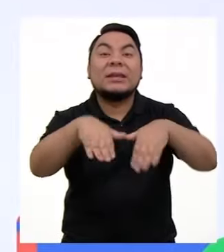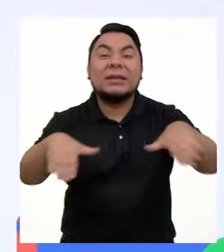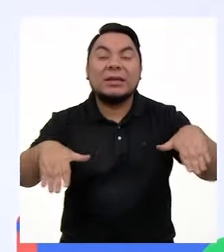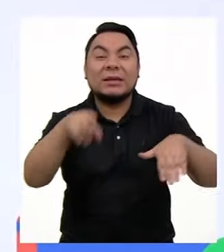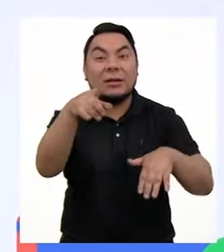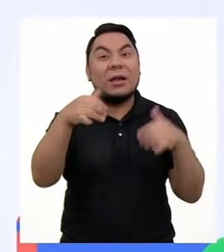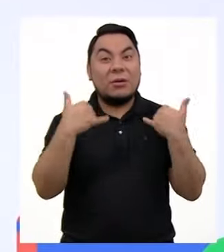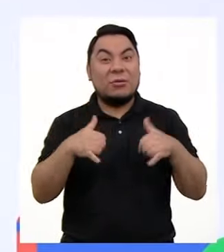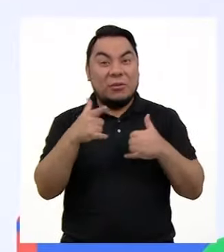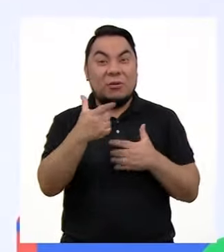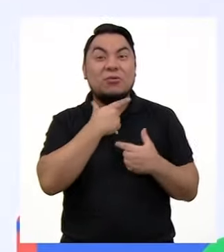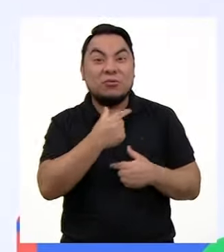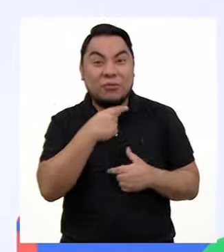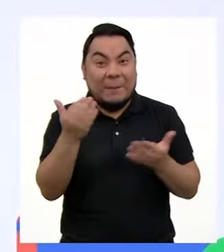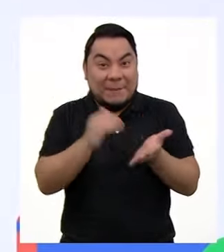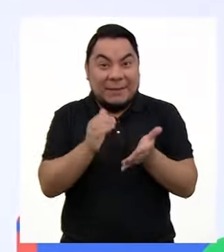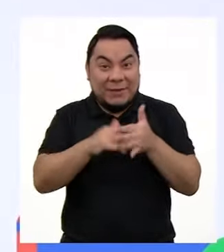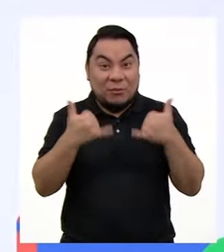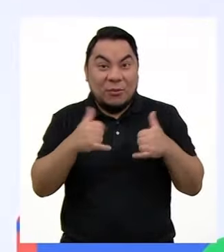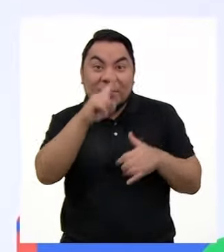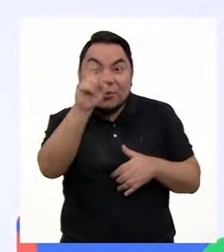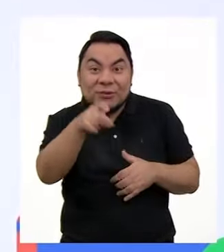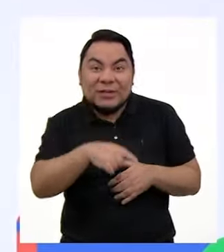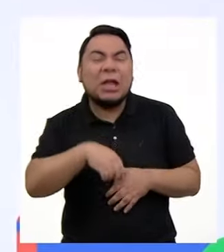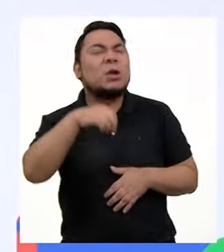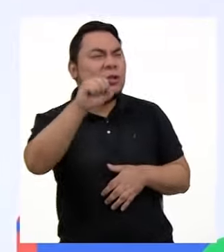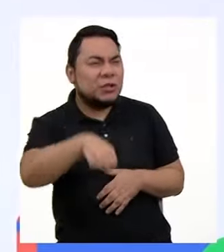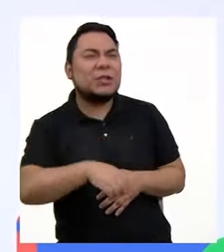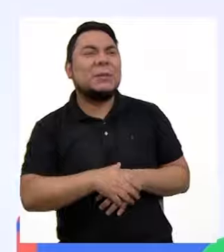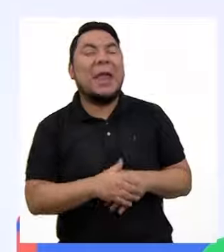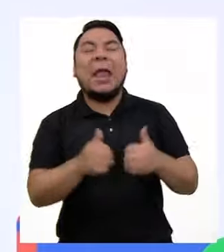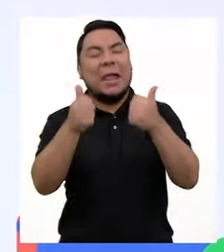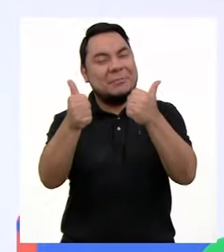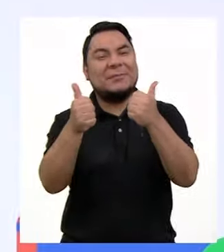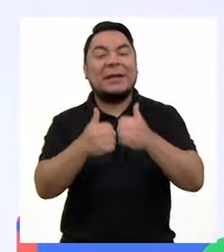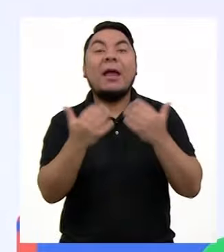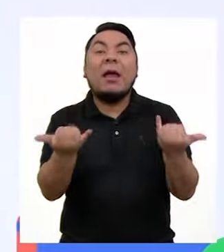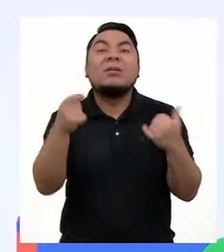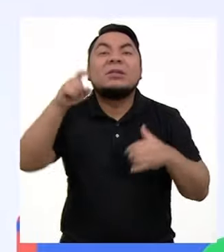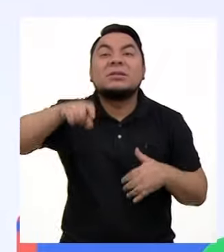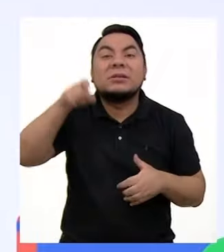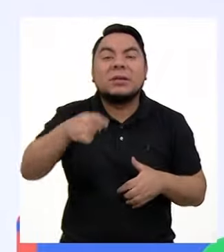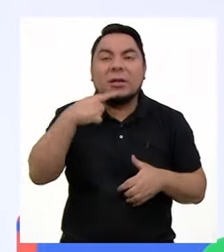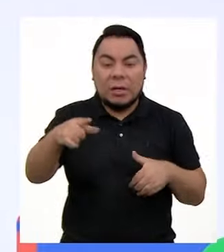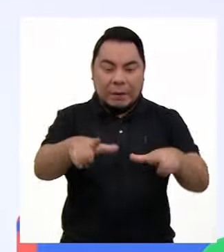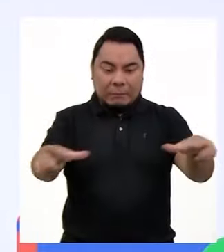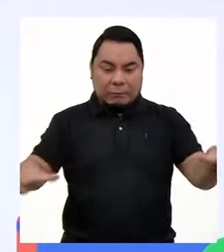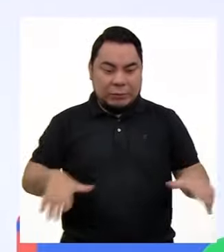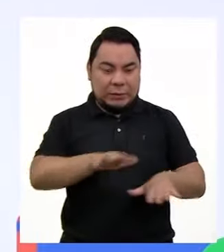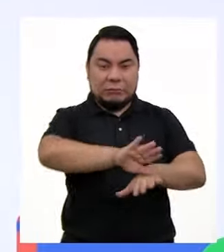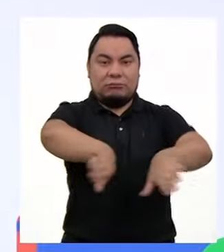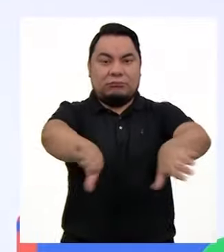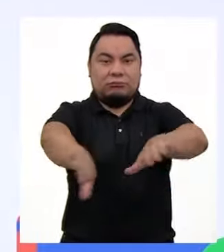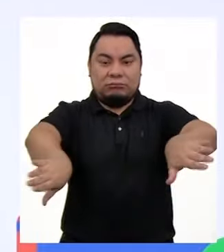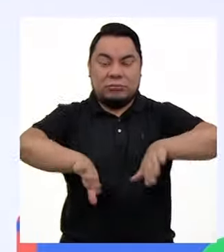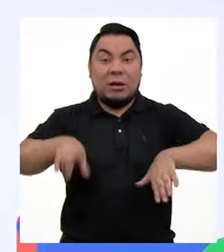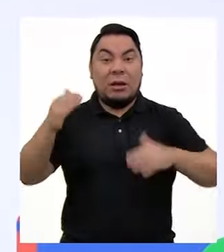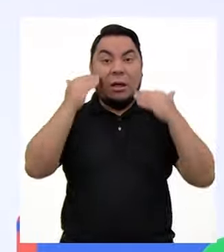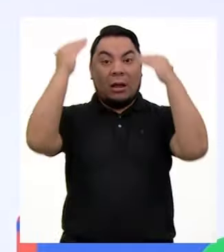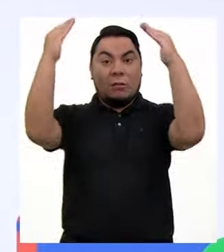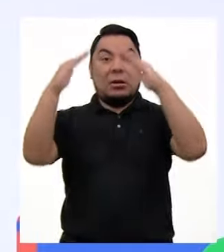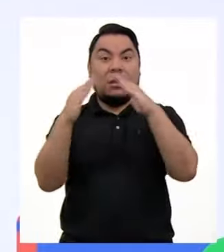¿Les gustaría hacer más juegos conmigo? ¡Sí! ¡Súper! Necesitamos un poco de espacio, así que pídanles a los adultos